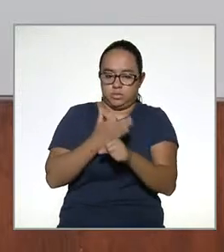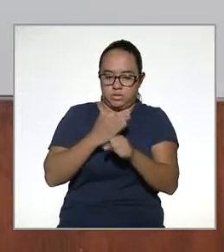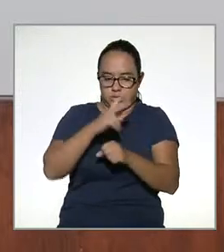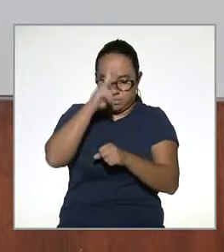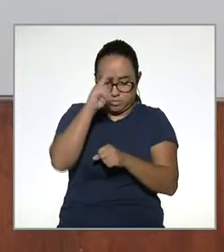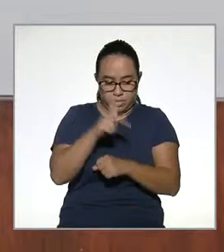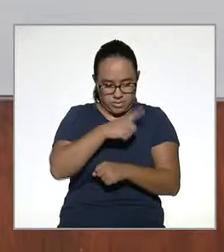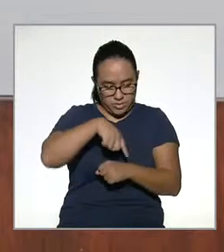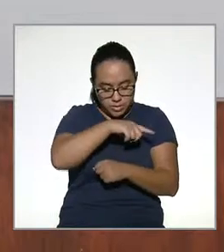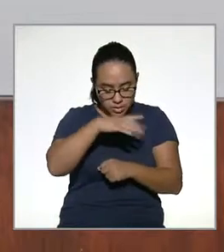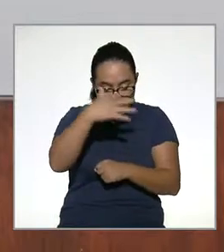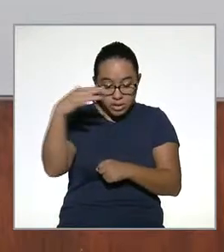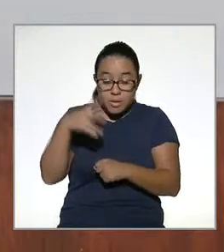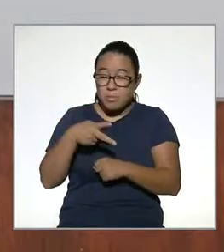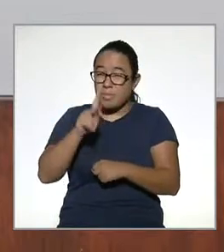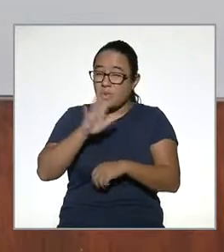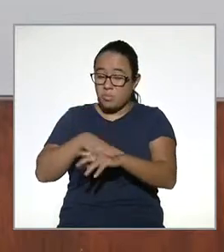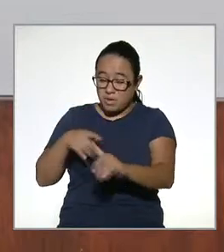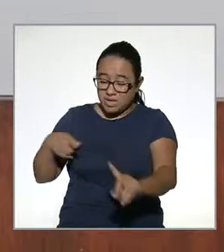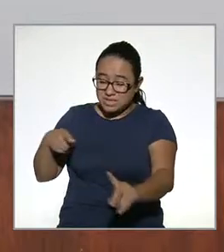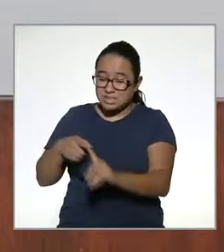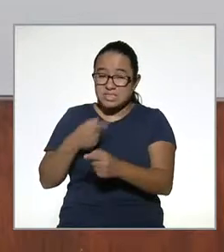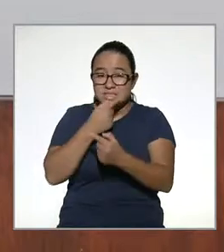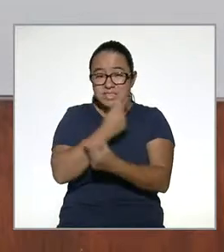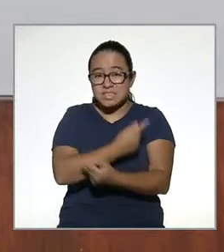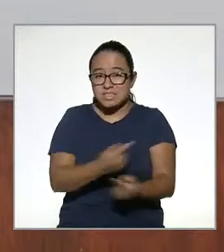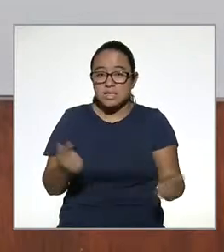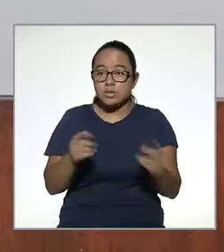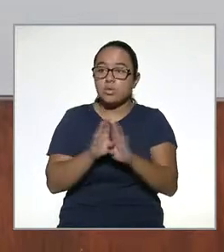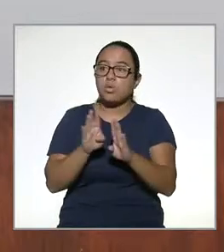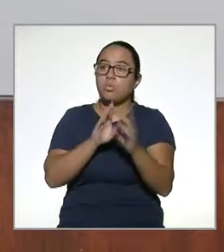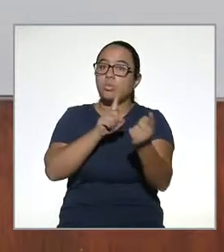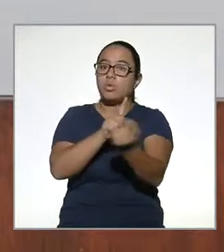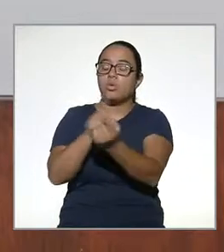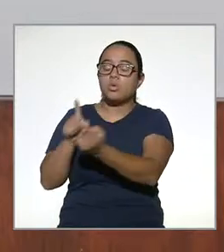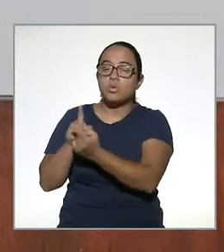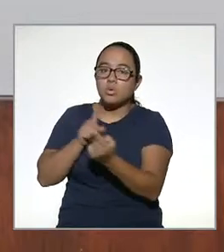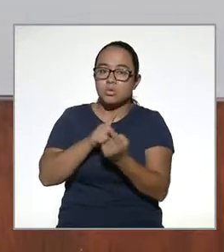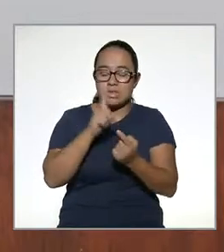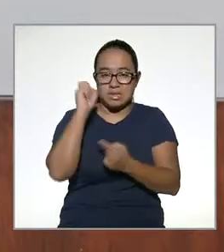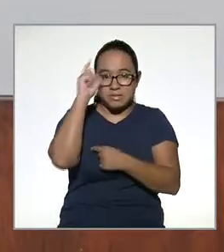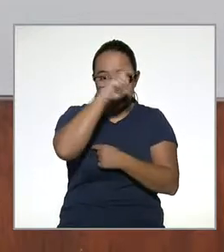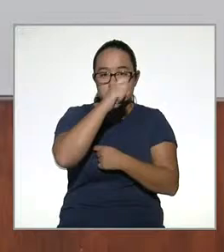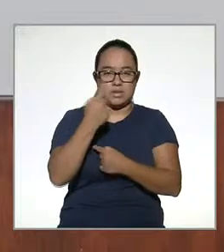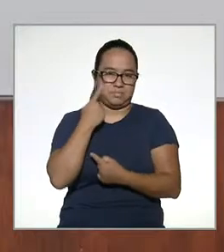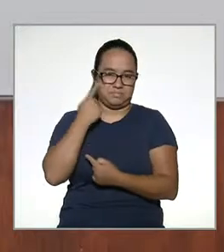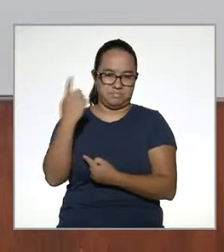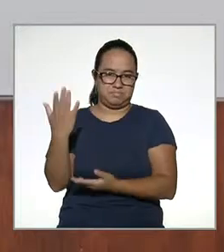afectado particularmente a los niños en estas habilidades sociales? Vamos a ver la siguiente información.